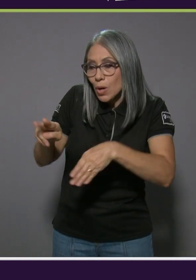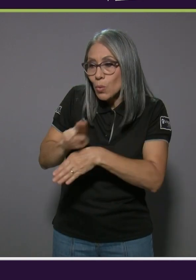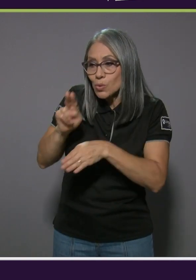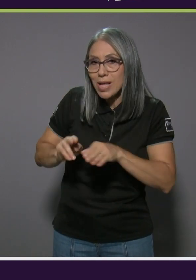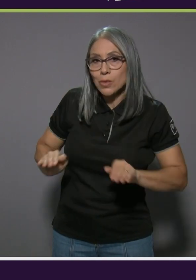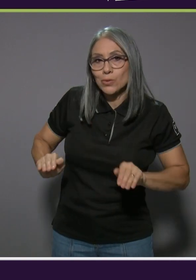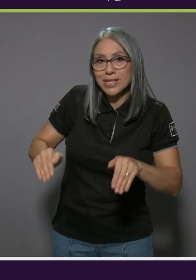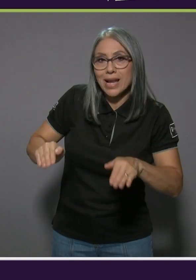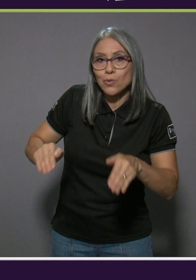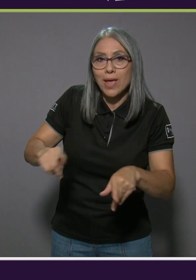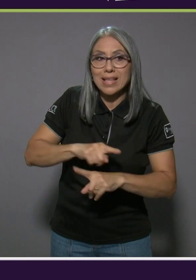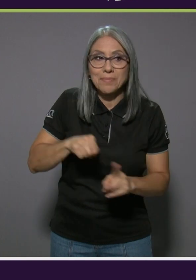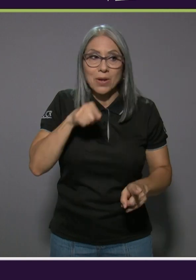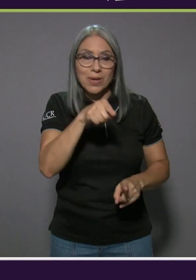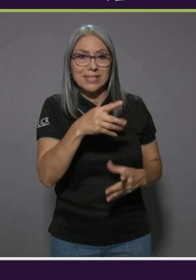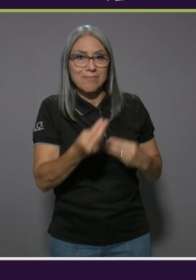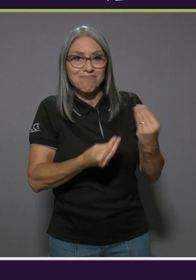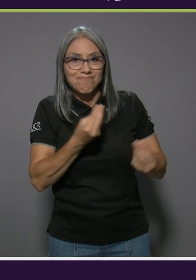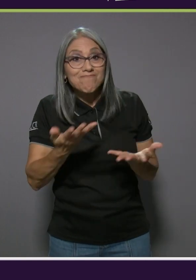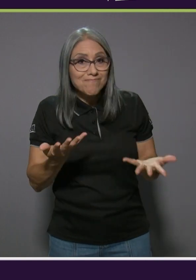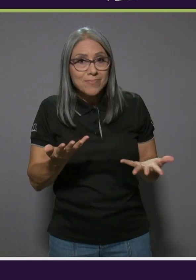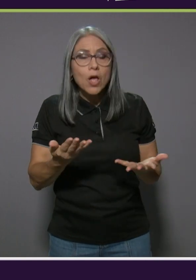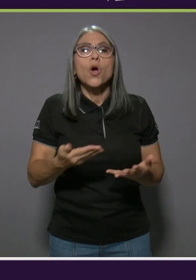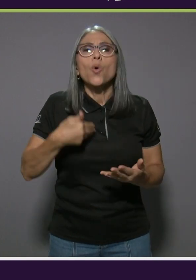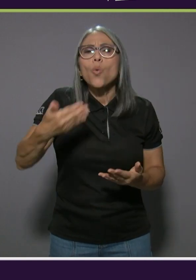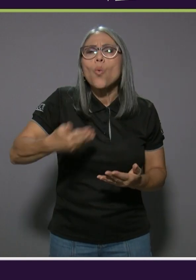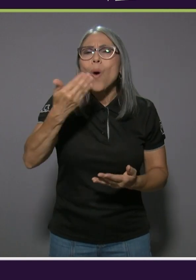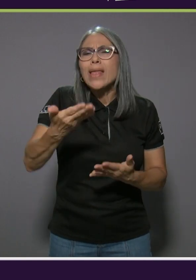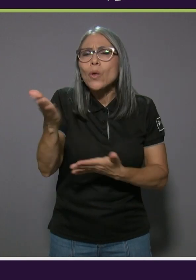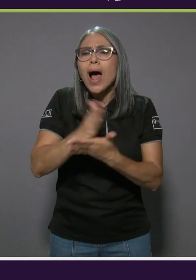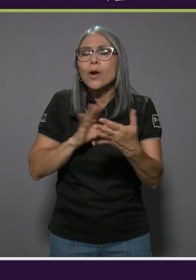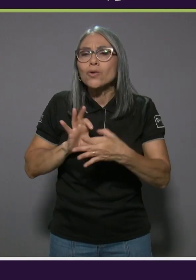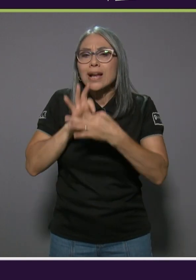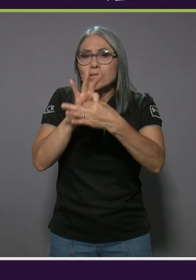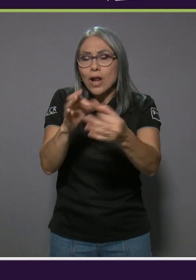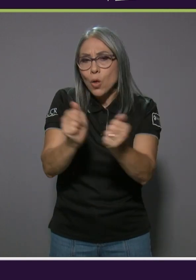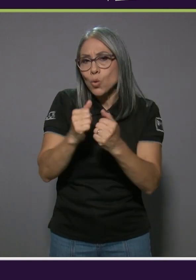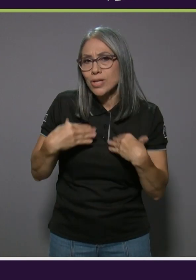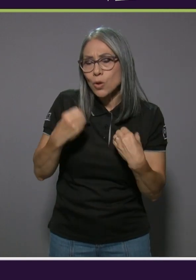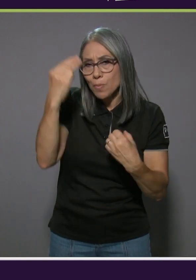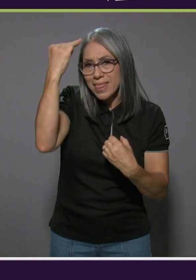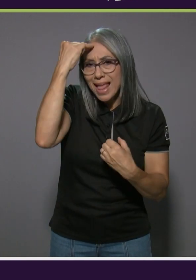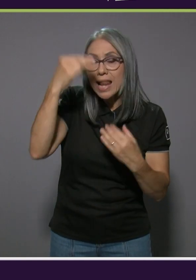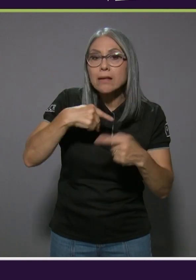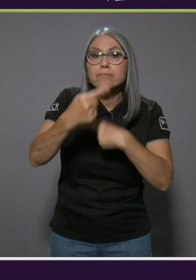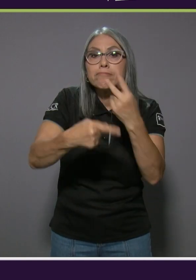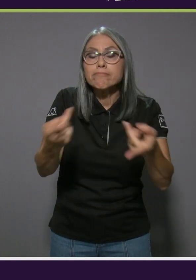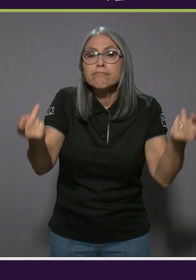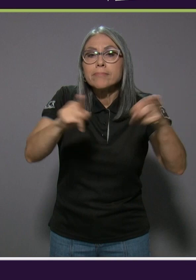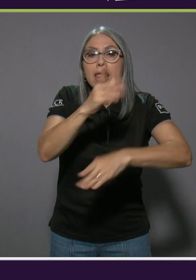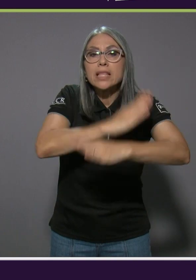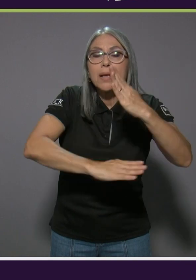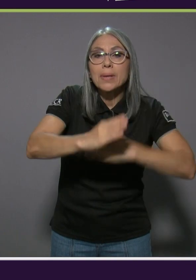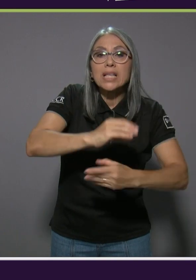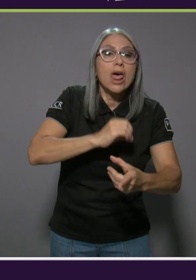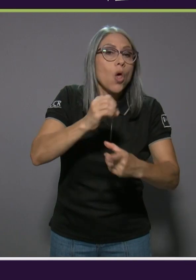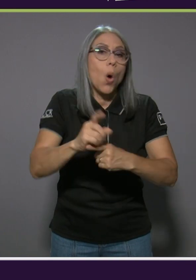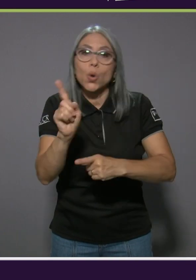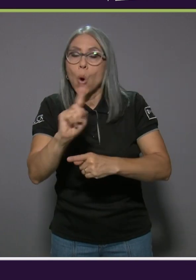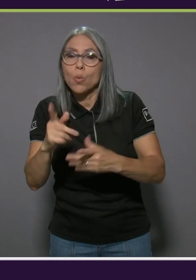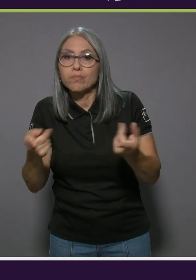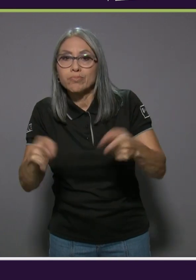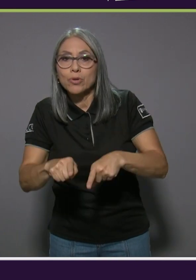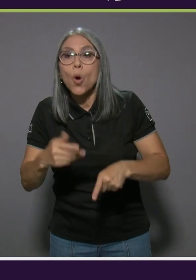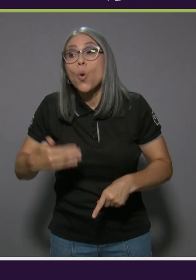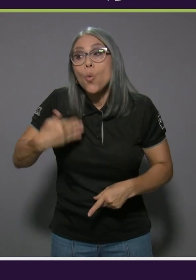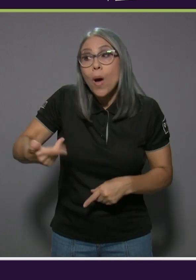una condición asociada a la salud mental desencadena en discapacidad y cuándo no? ¿Cuándo yo puedo solicitar esta certificación y